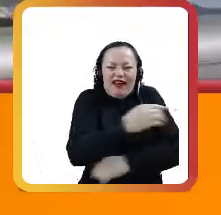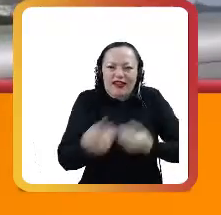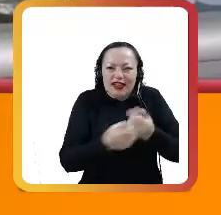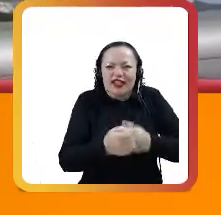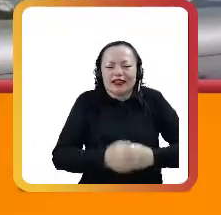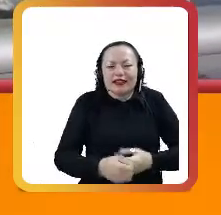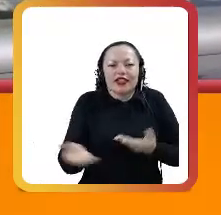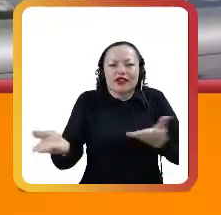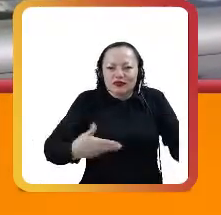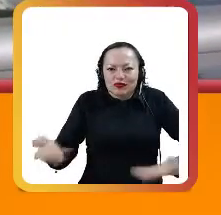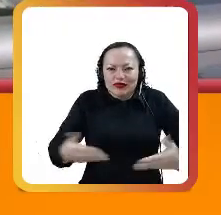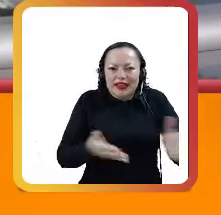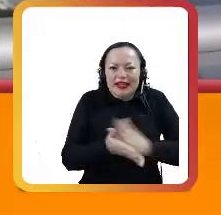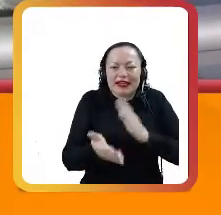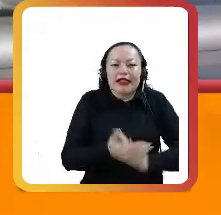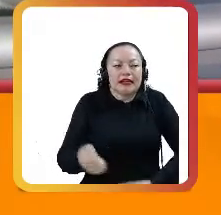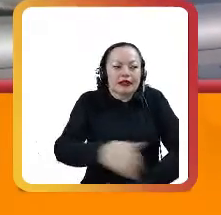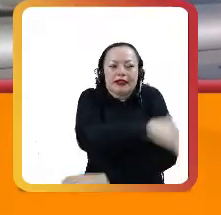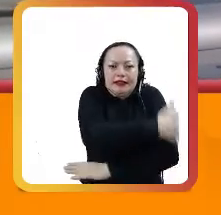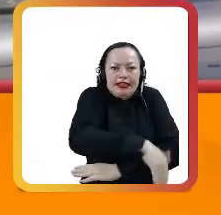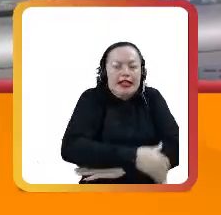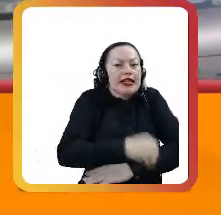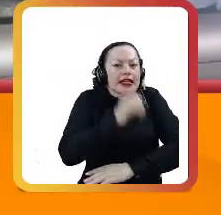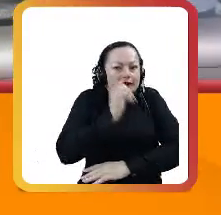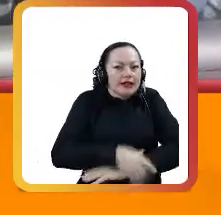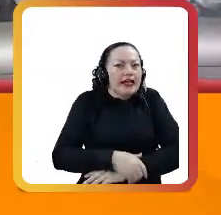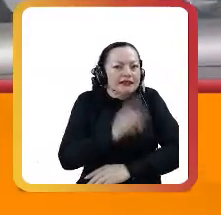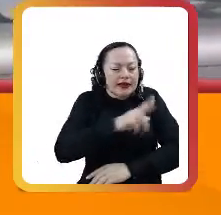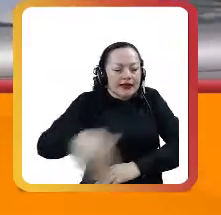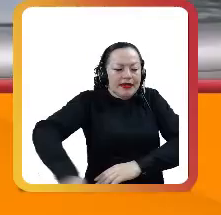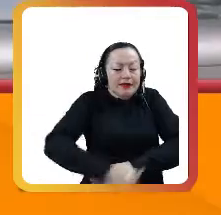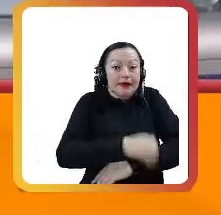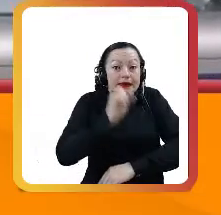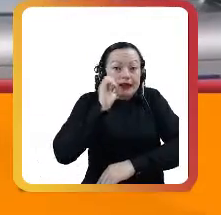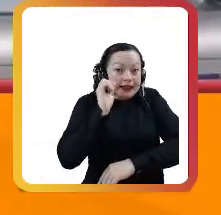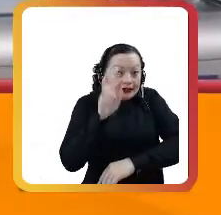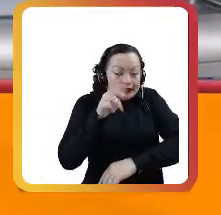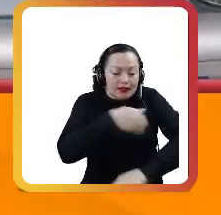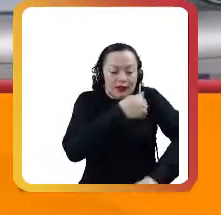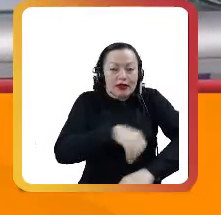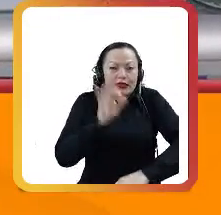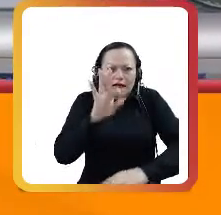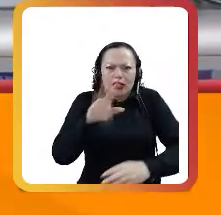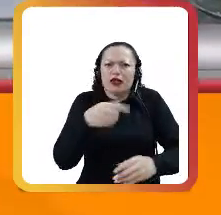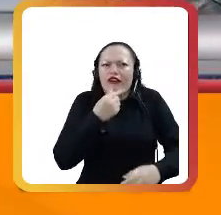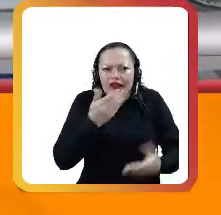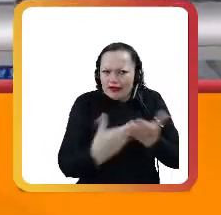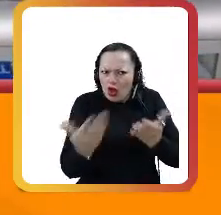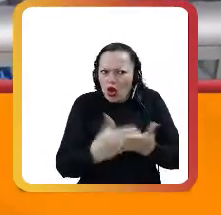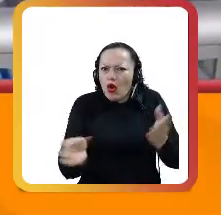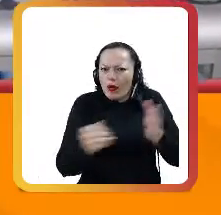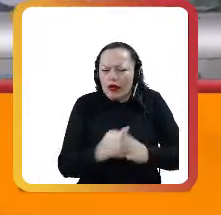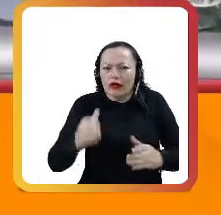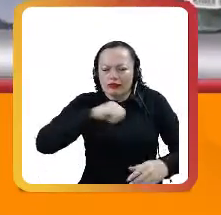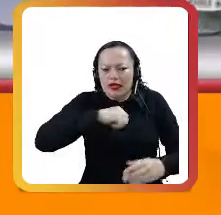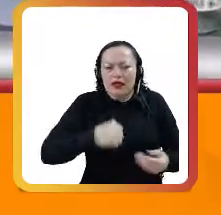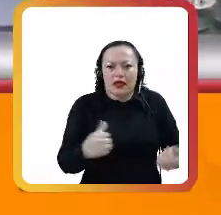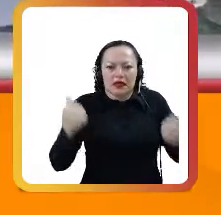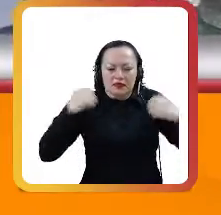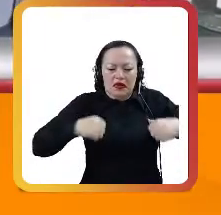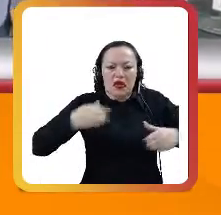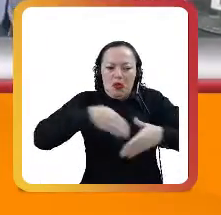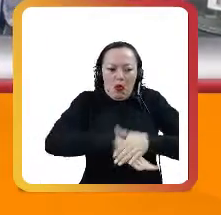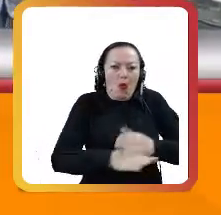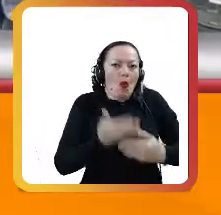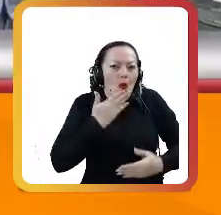22, entre segunda y tercera. Entonces es súper fácil para que podamos adquirirlo, tenerlo y a muy buen precio. Entonces,